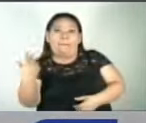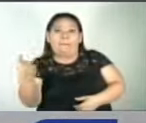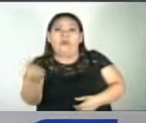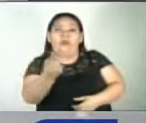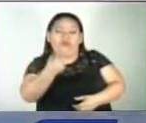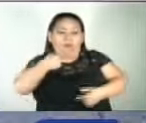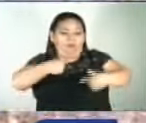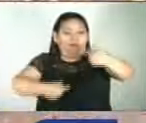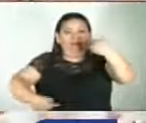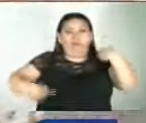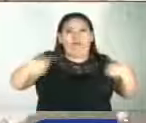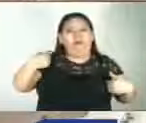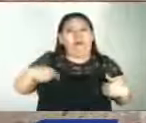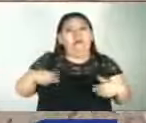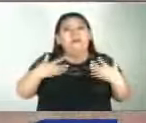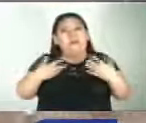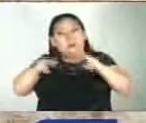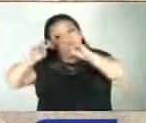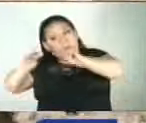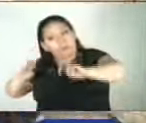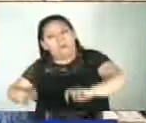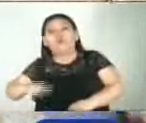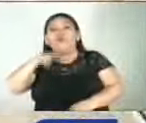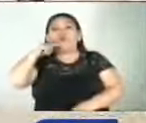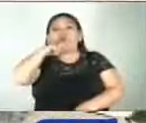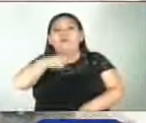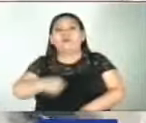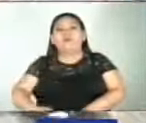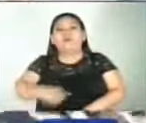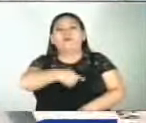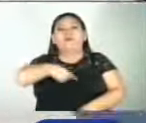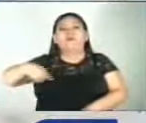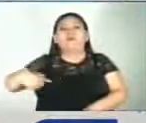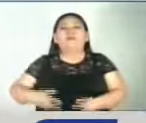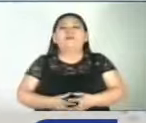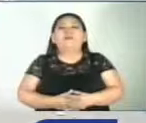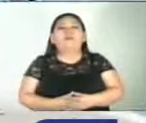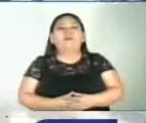resultaron lesionadas y fueron atendidas por Cruz Roja Salvadoreña.